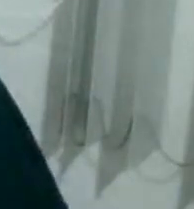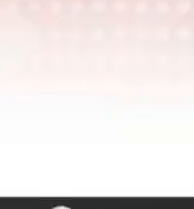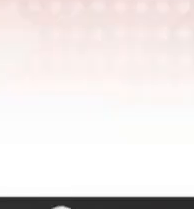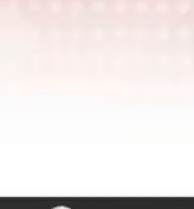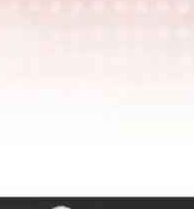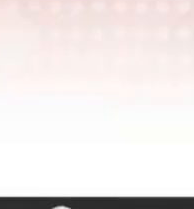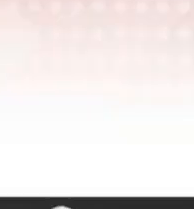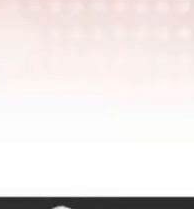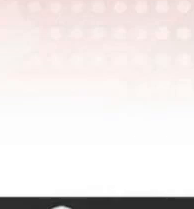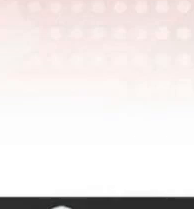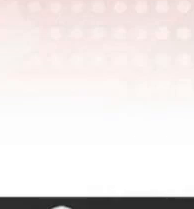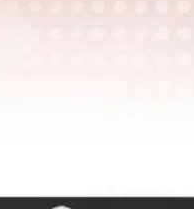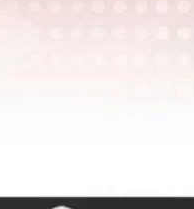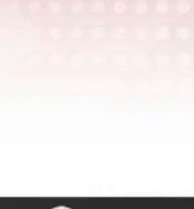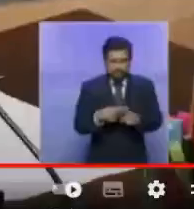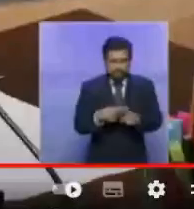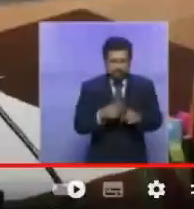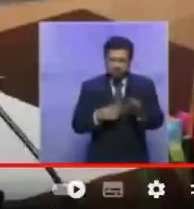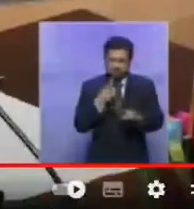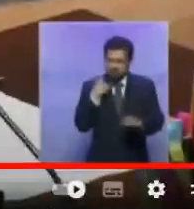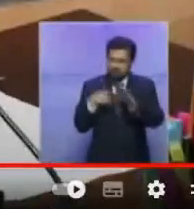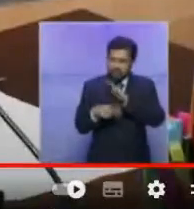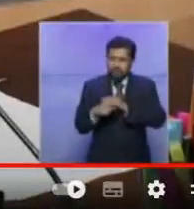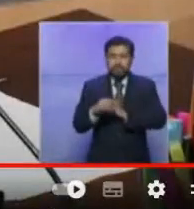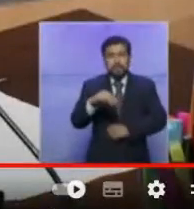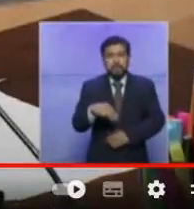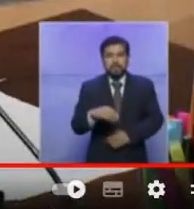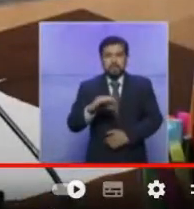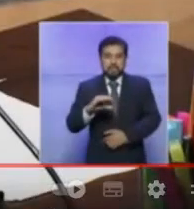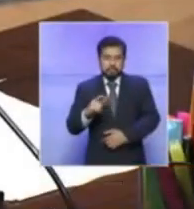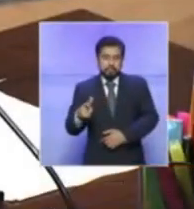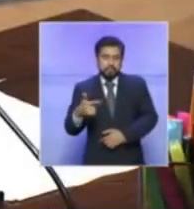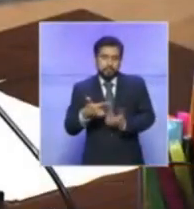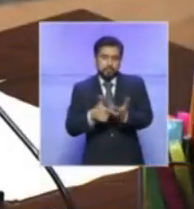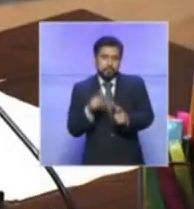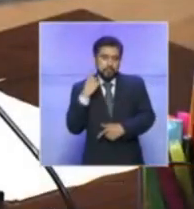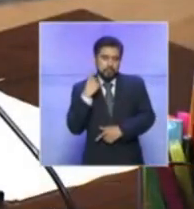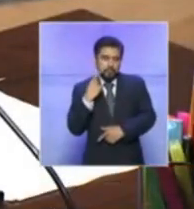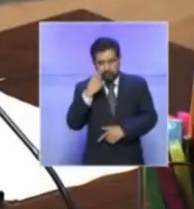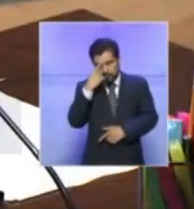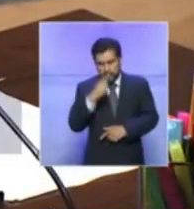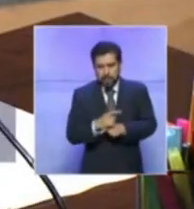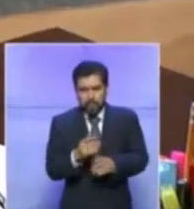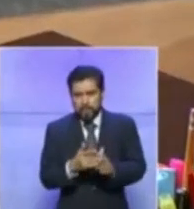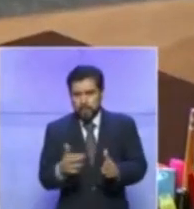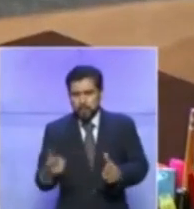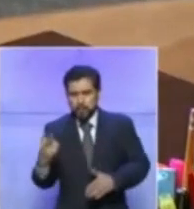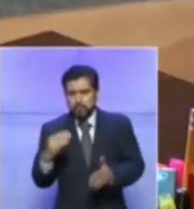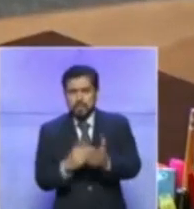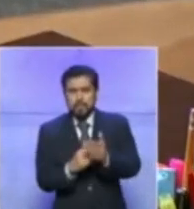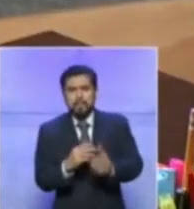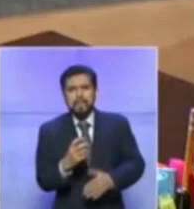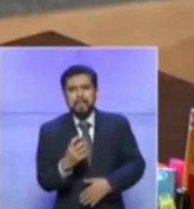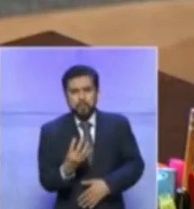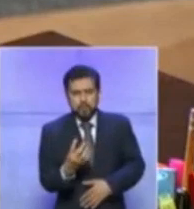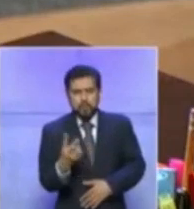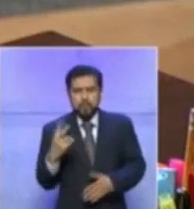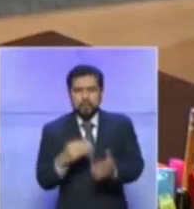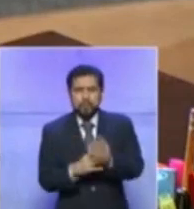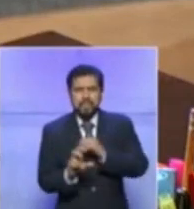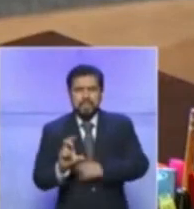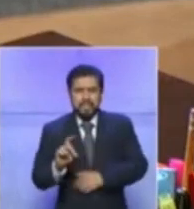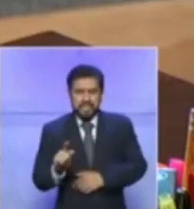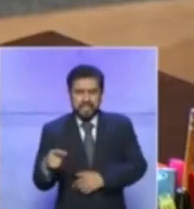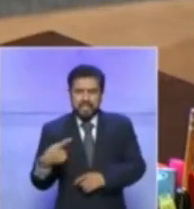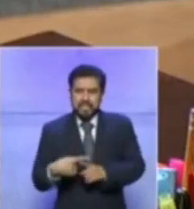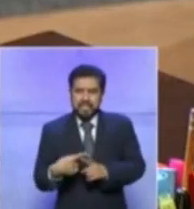información extra. Gracias. De senadurías para el periodo 2024-2030 emitido por el Consejo